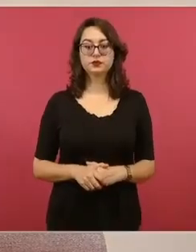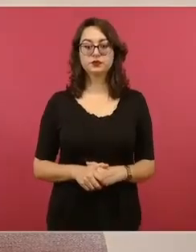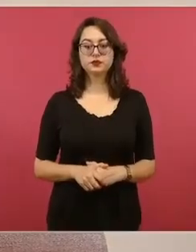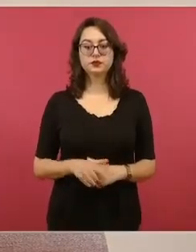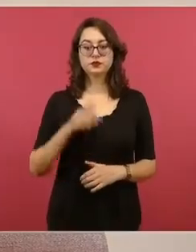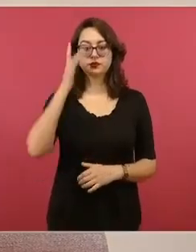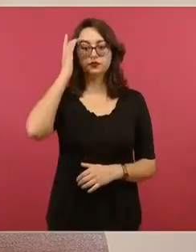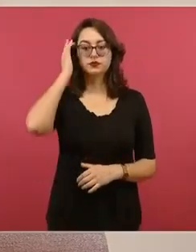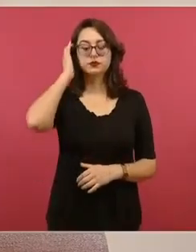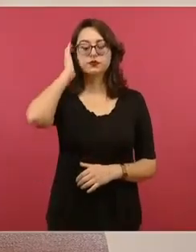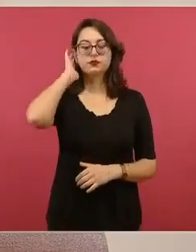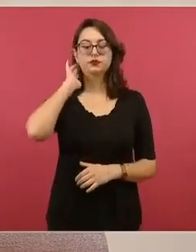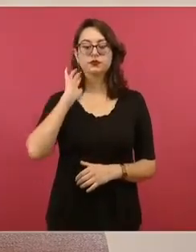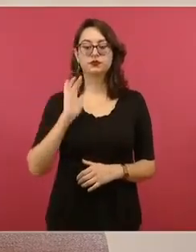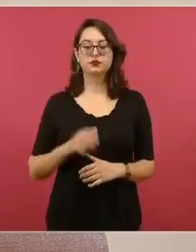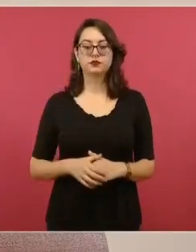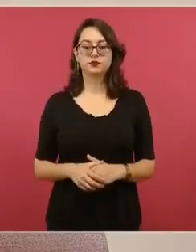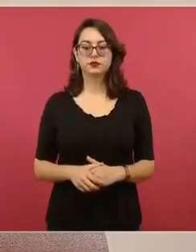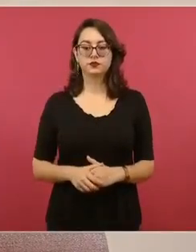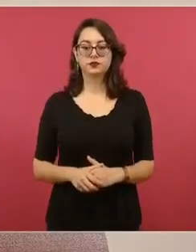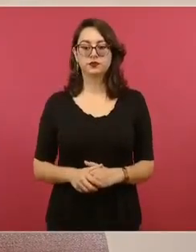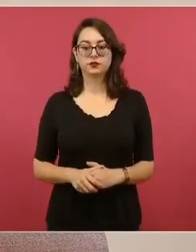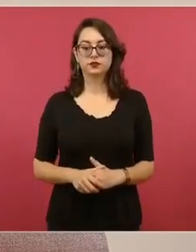quienes en las redes